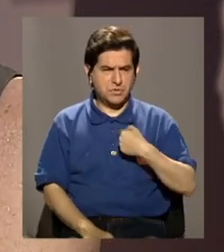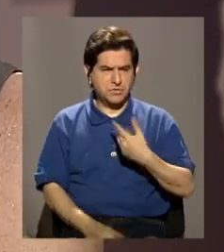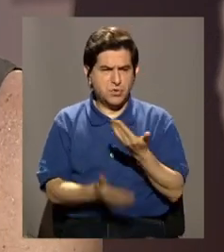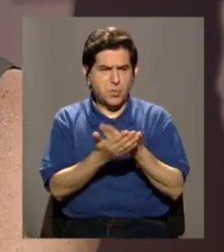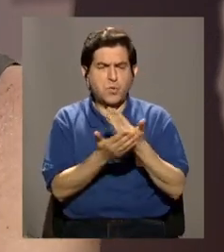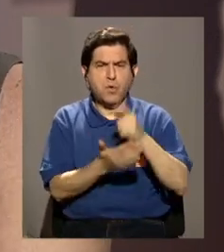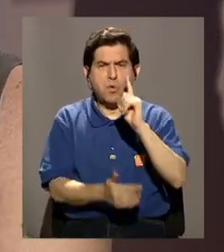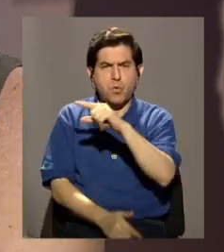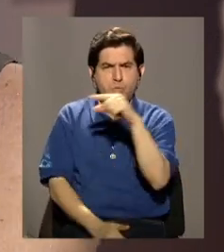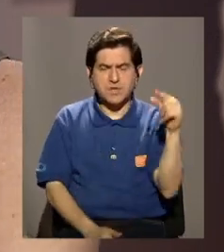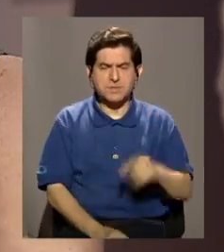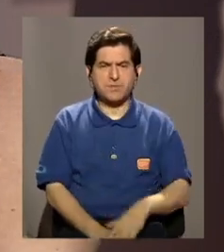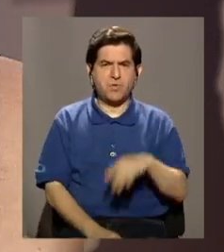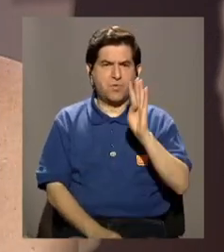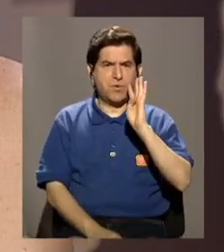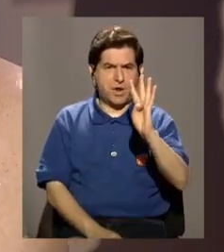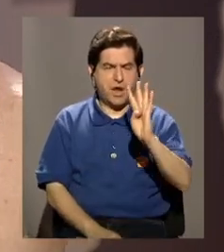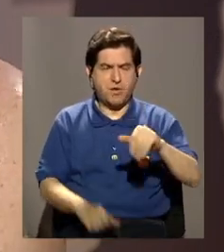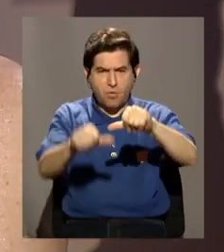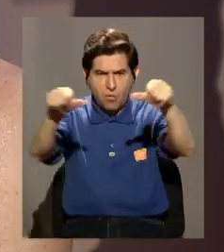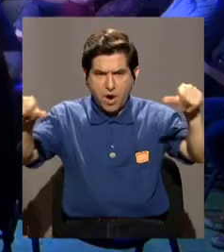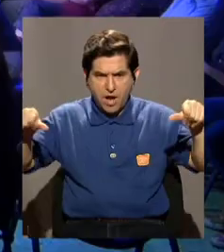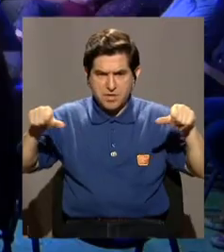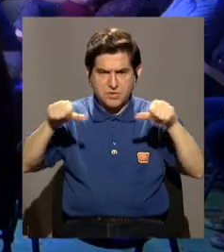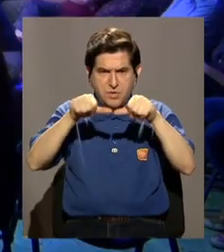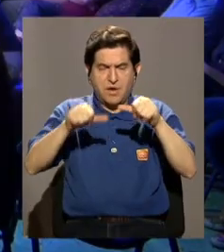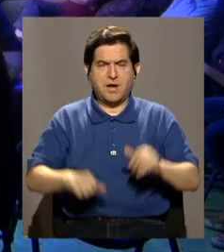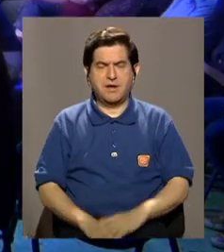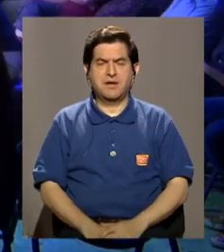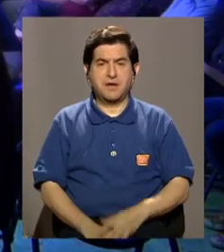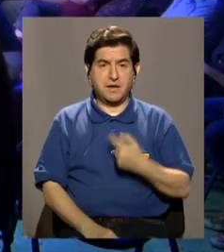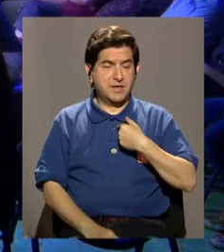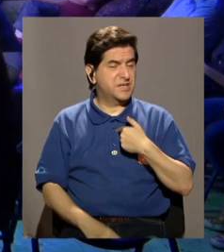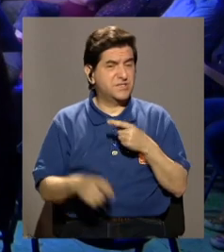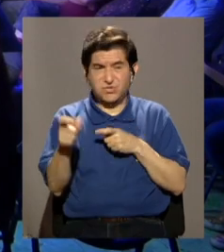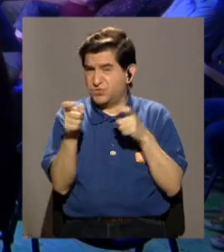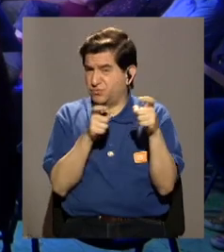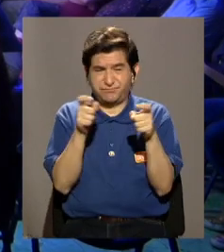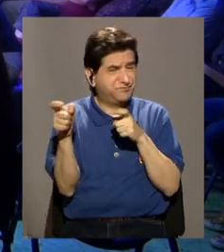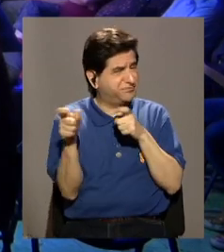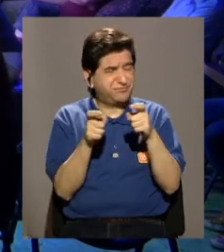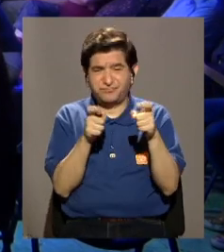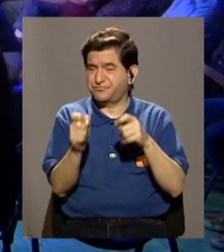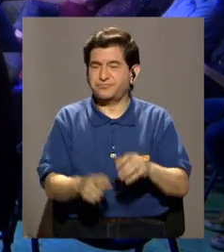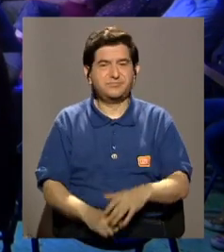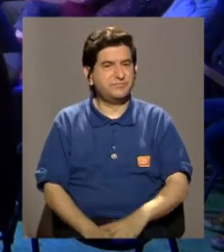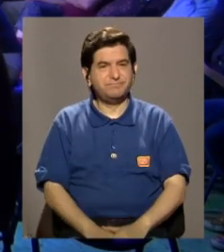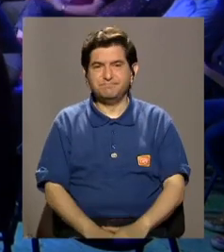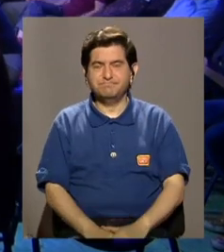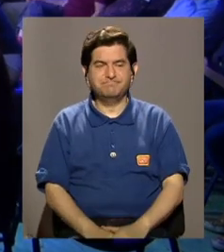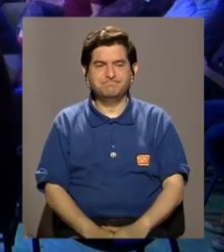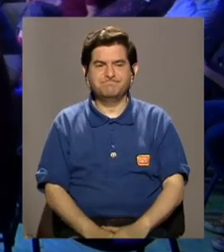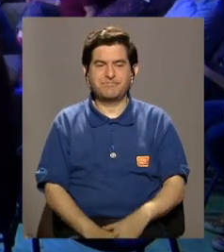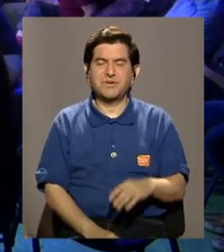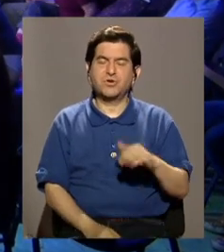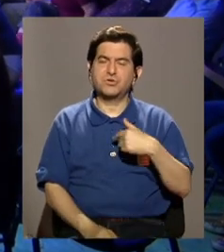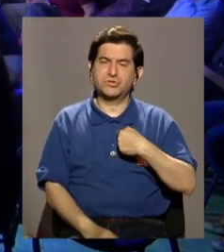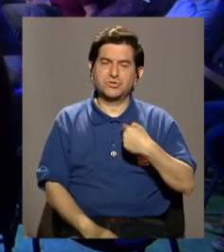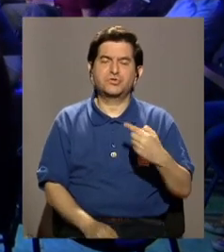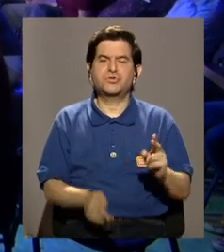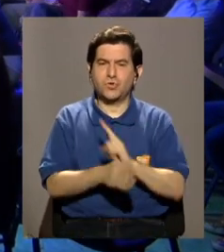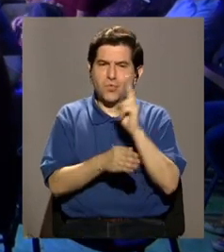semana los cuatro frentes como un ring de boxeo si yo veo que no lo domino este voy al a3